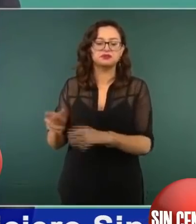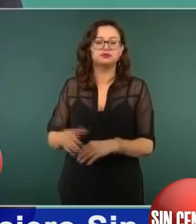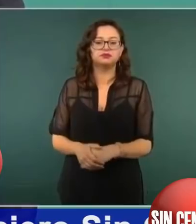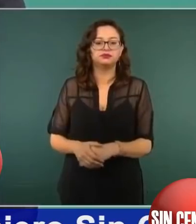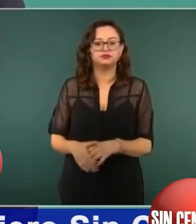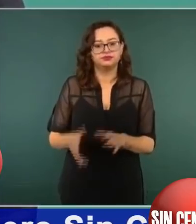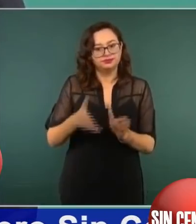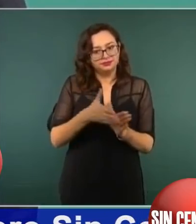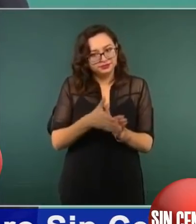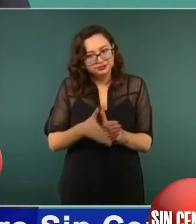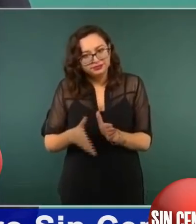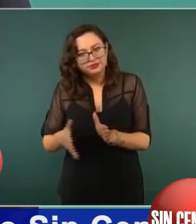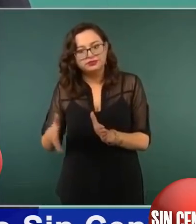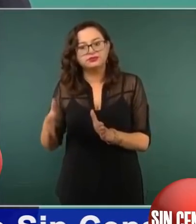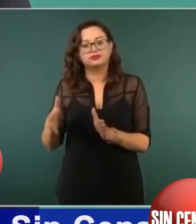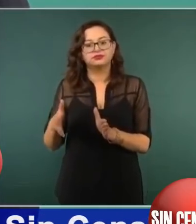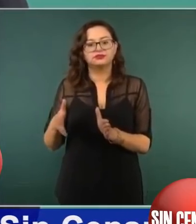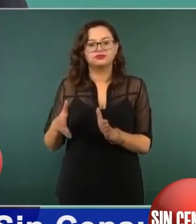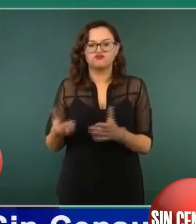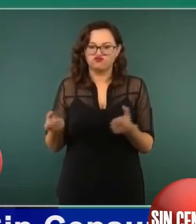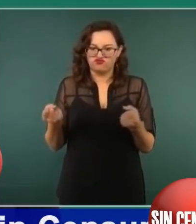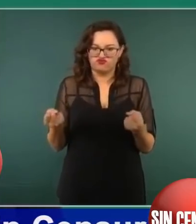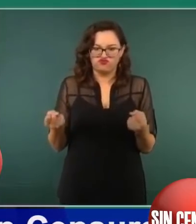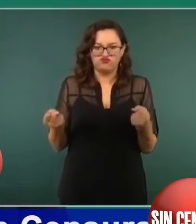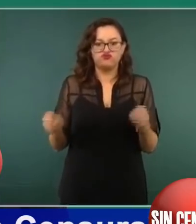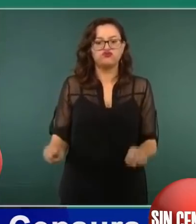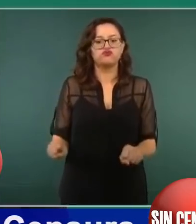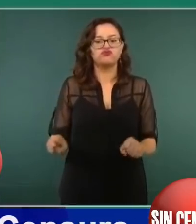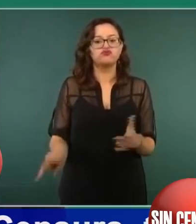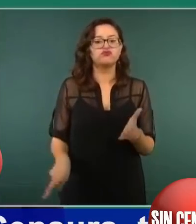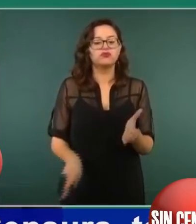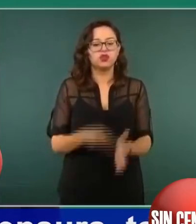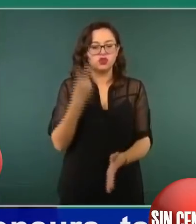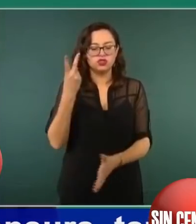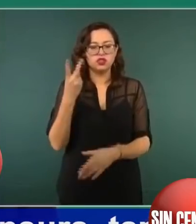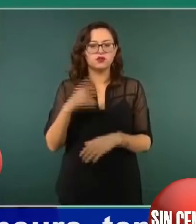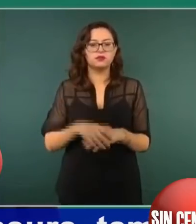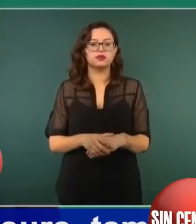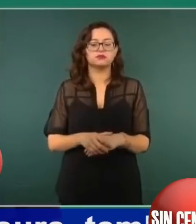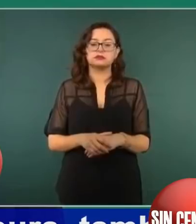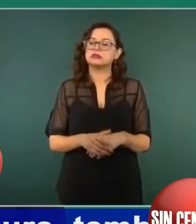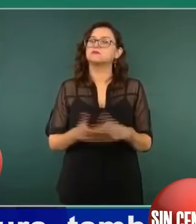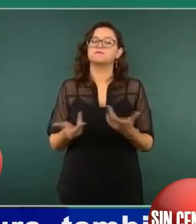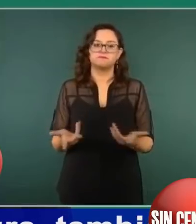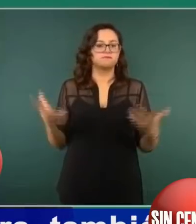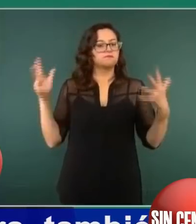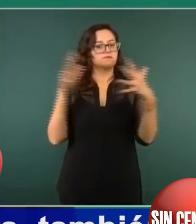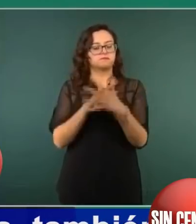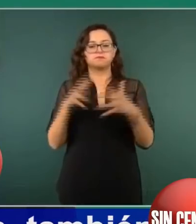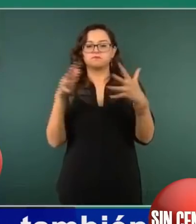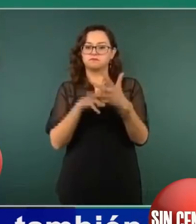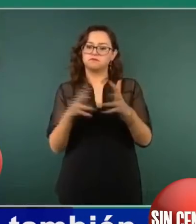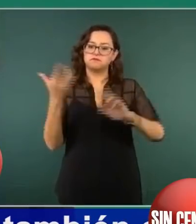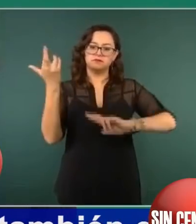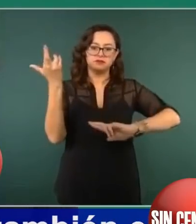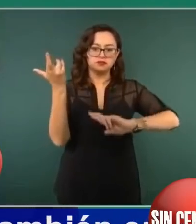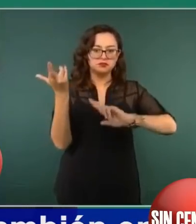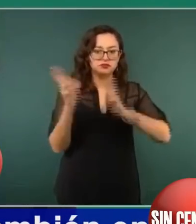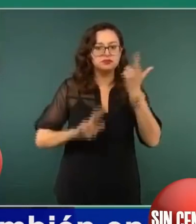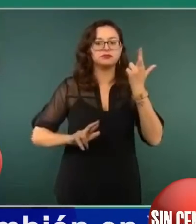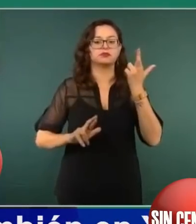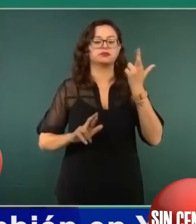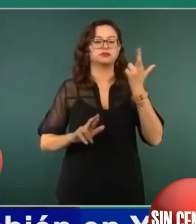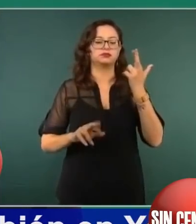Viene la mano dura, la imposición. Viene la revolución. Y a